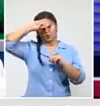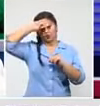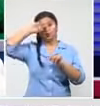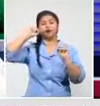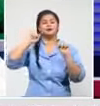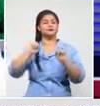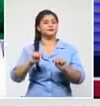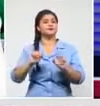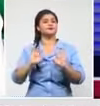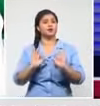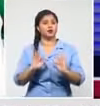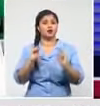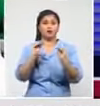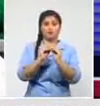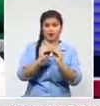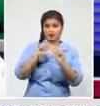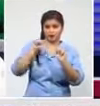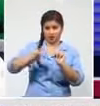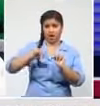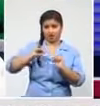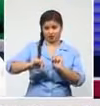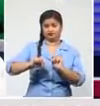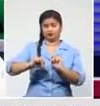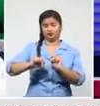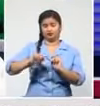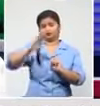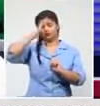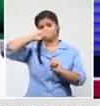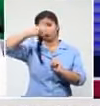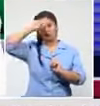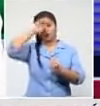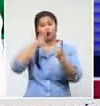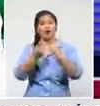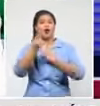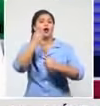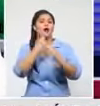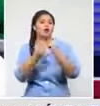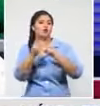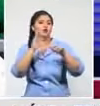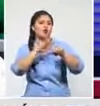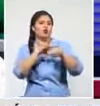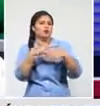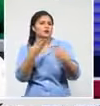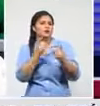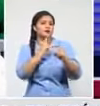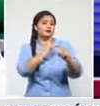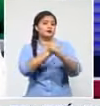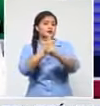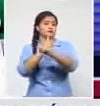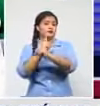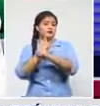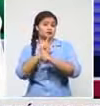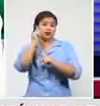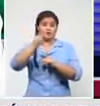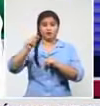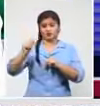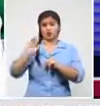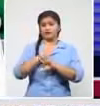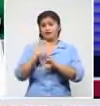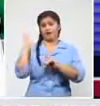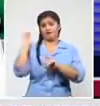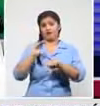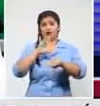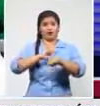territorio. En algunos casos, al ser contacto de personas que han arribado con la enfermedad o al ser contacto